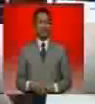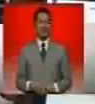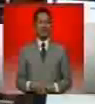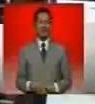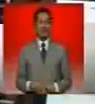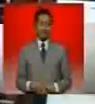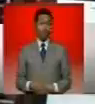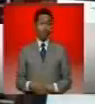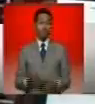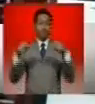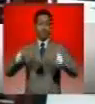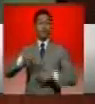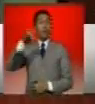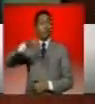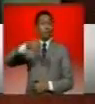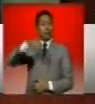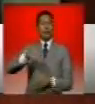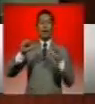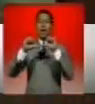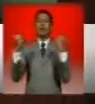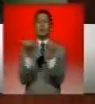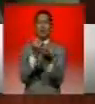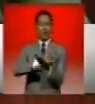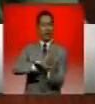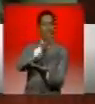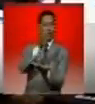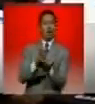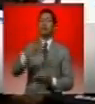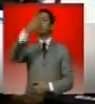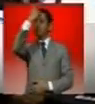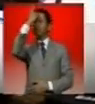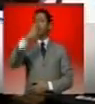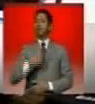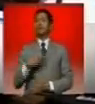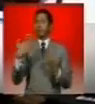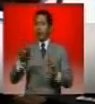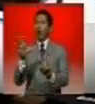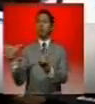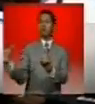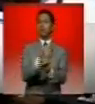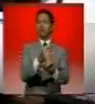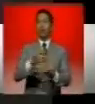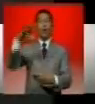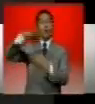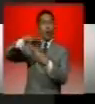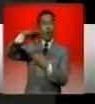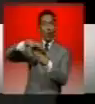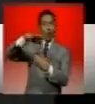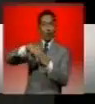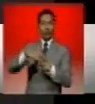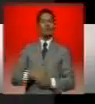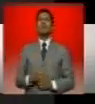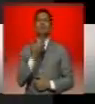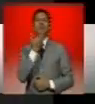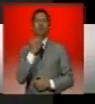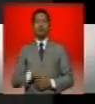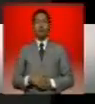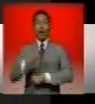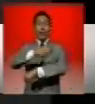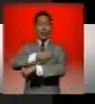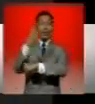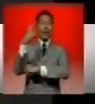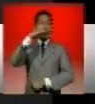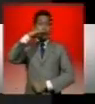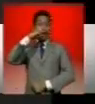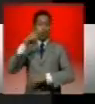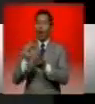Pues este martes el legislativo se propuso y en efecto lo consiguió con los votos de país, cambiar el Día del Niño por el